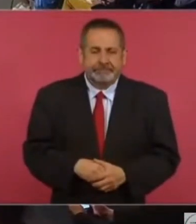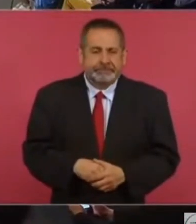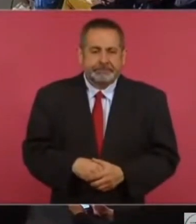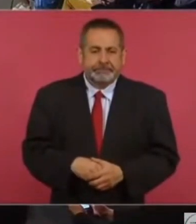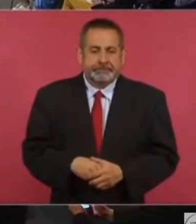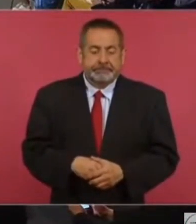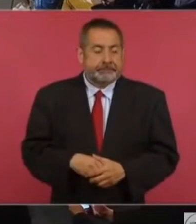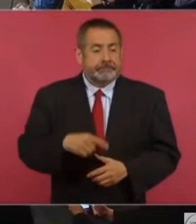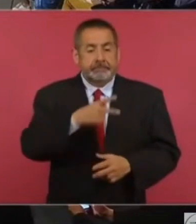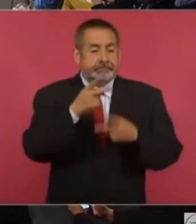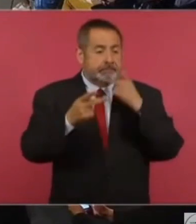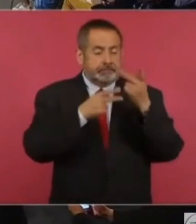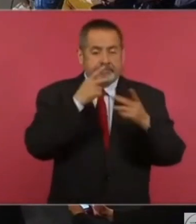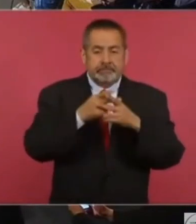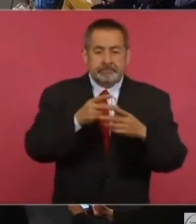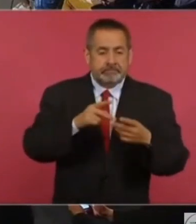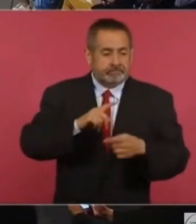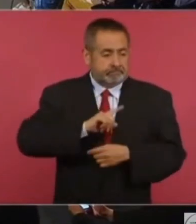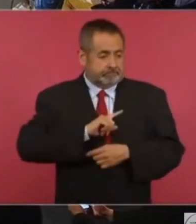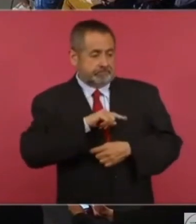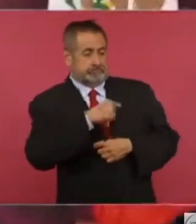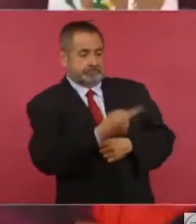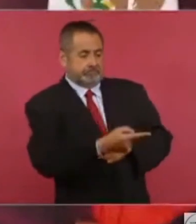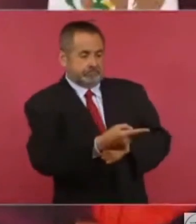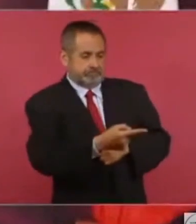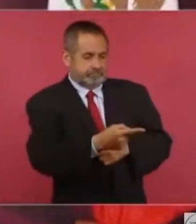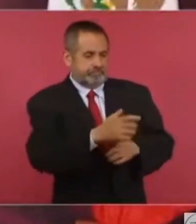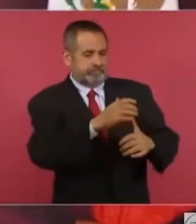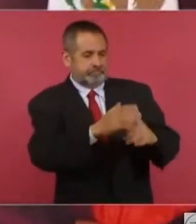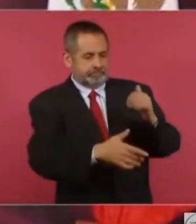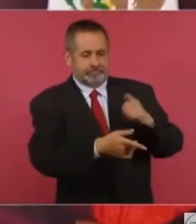Se hablaba de alternancia.